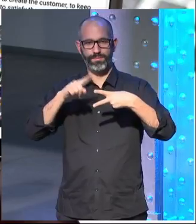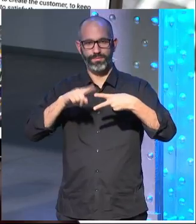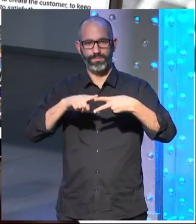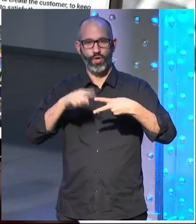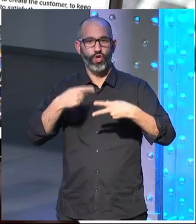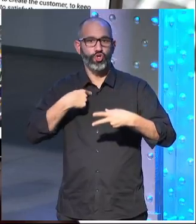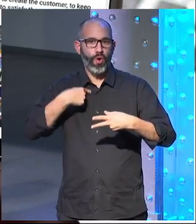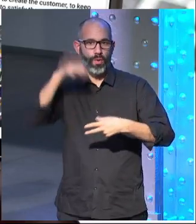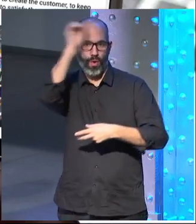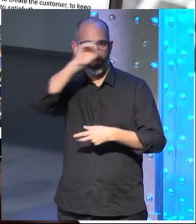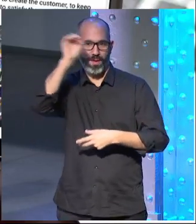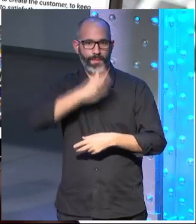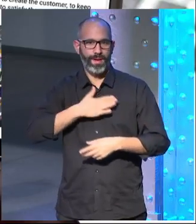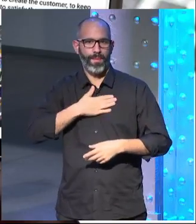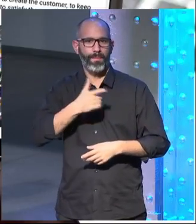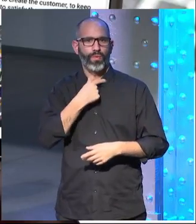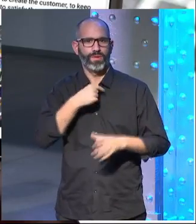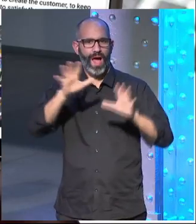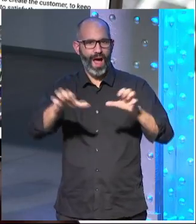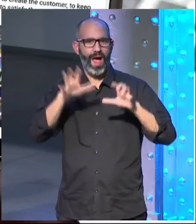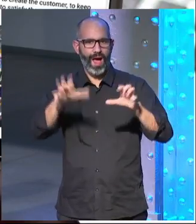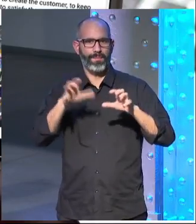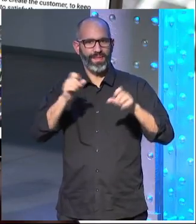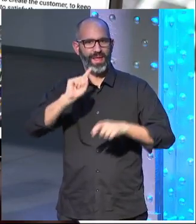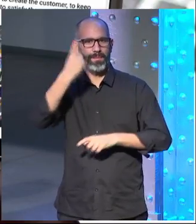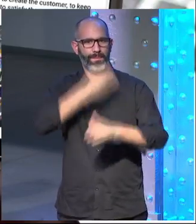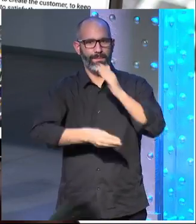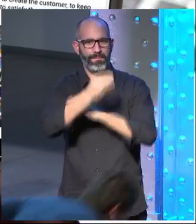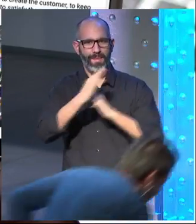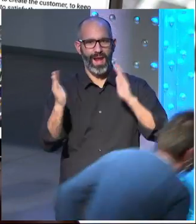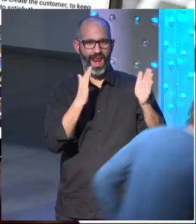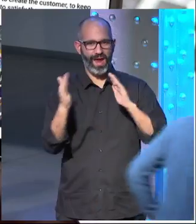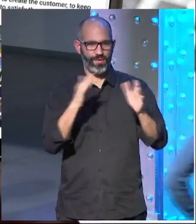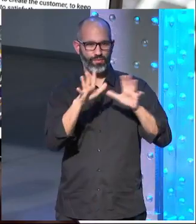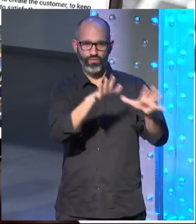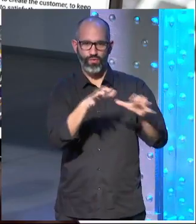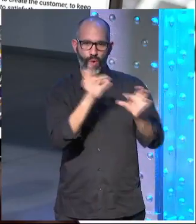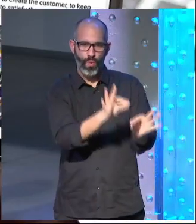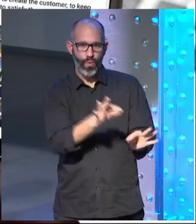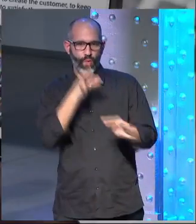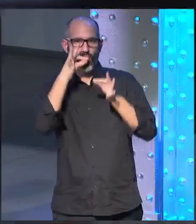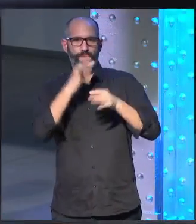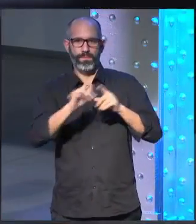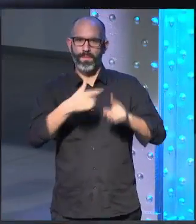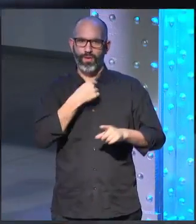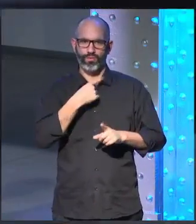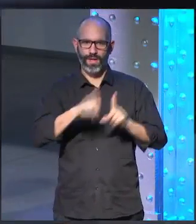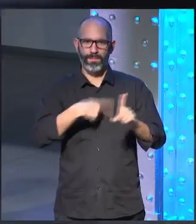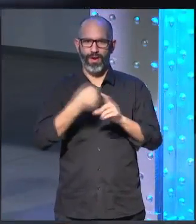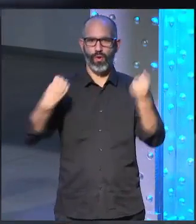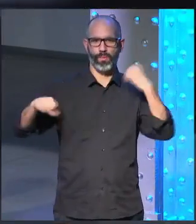lo que yo observo, y a mí me encanta aprender de los millennials y de lo que hoy es en día, cómo se comporta la gente en Internet,